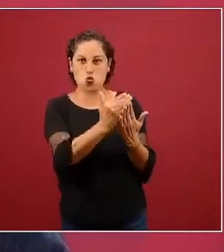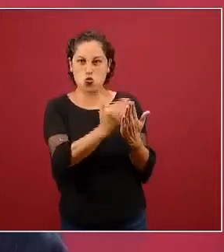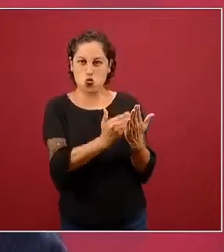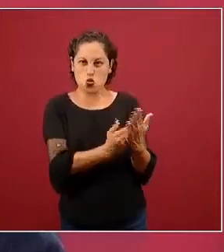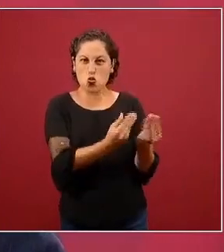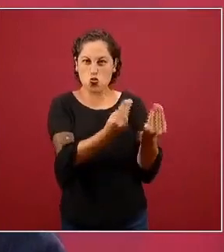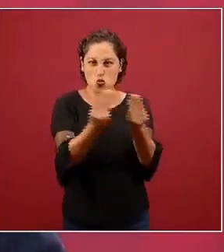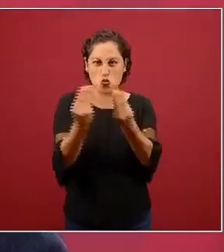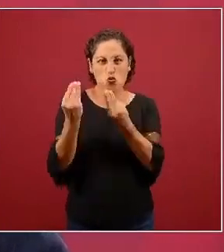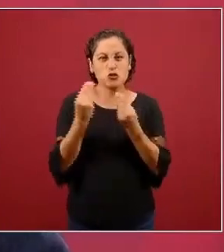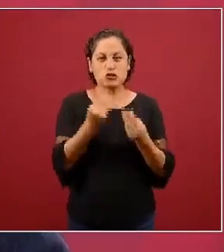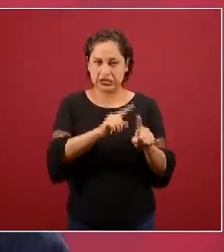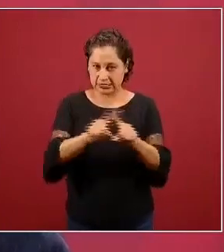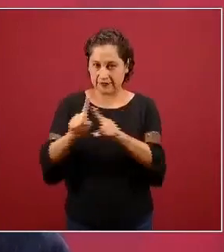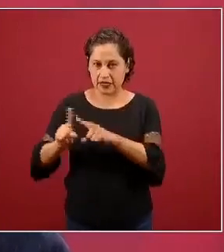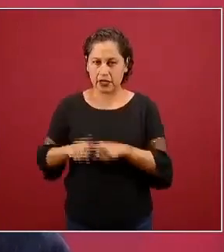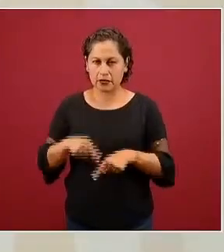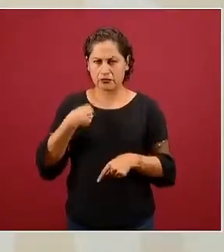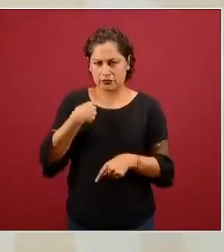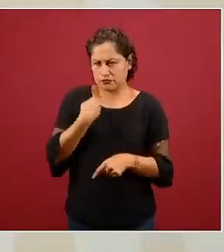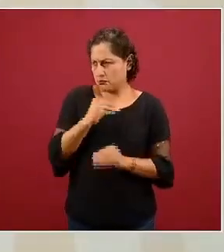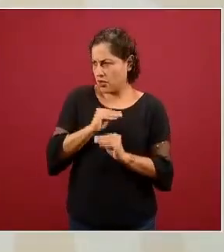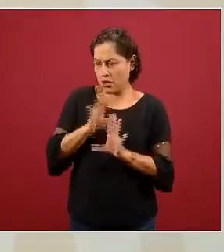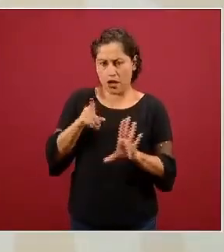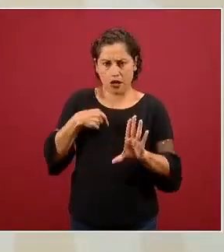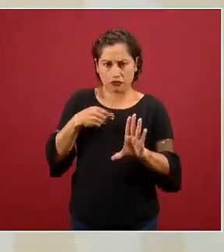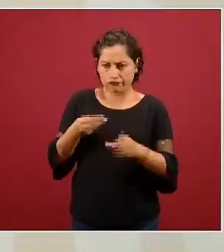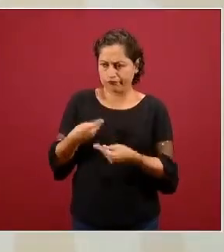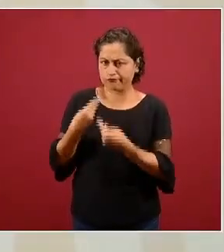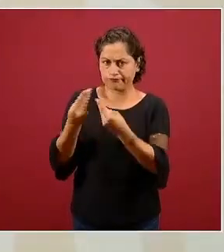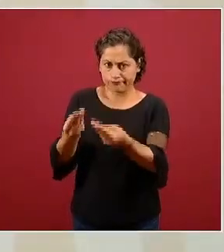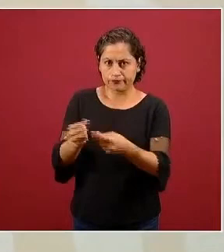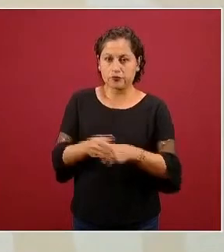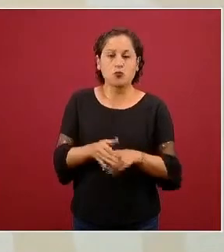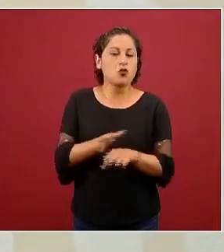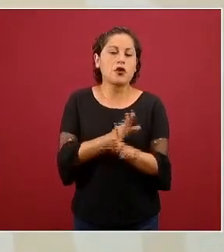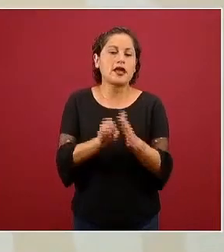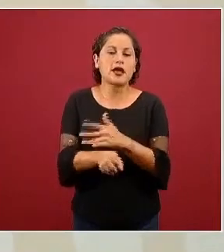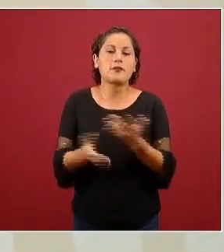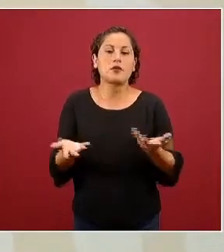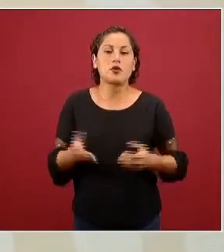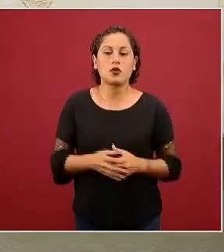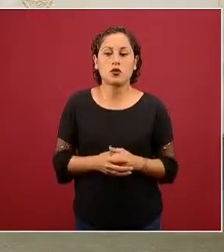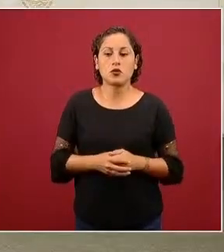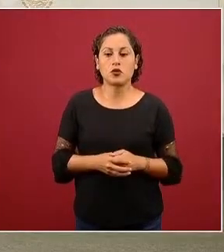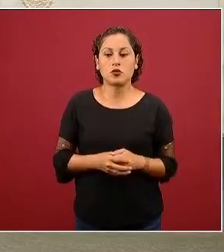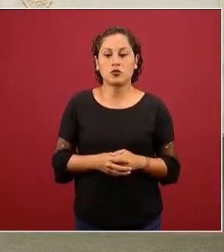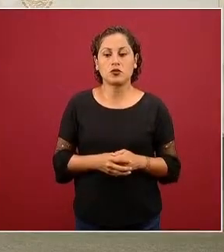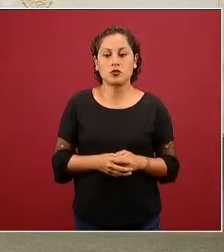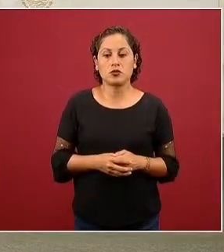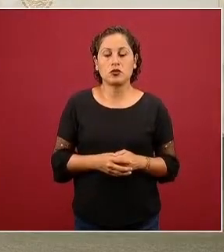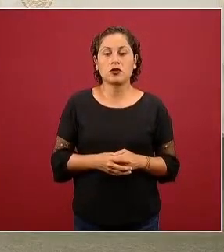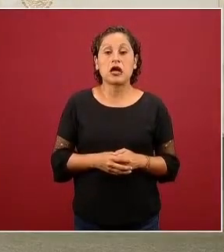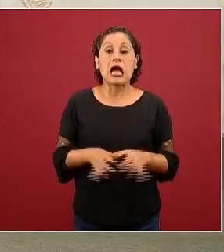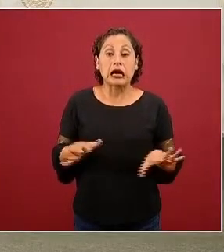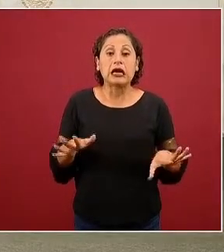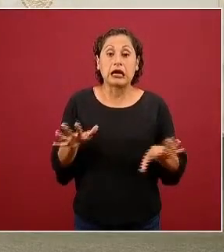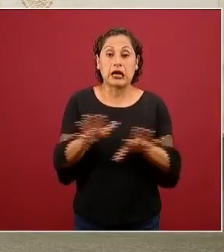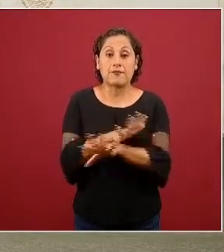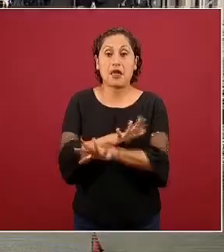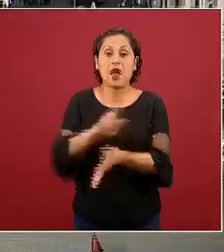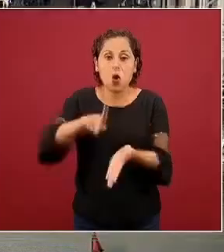documentos en donde se establecen, ¿no? Pero bueno, entre estas es como mantener las rutinas habituales,